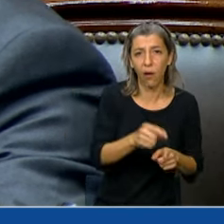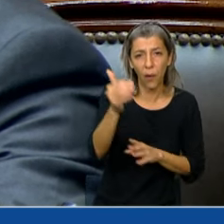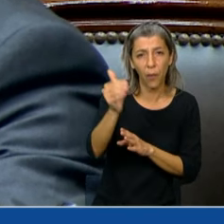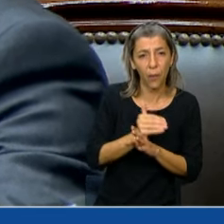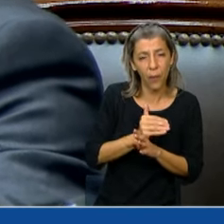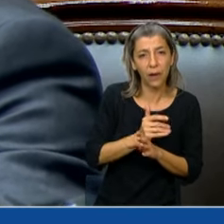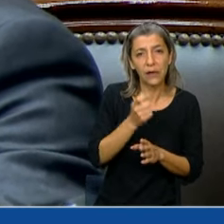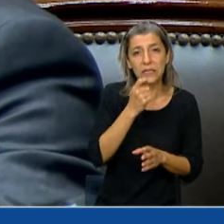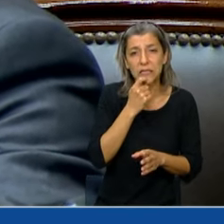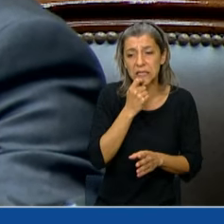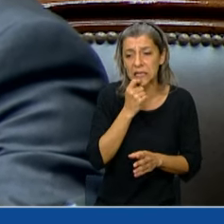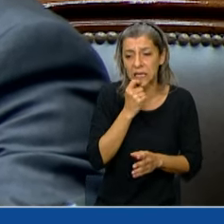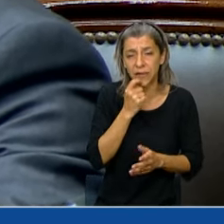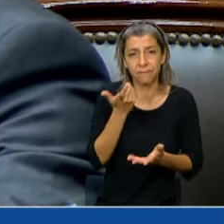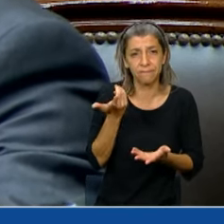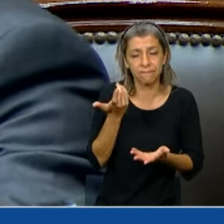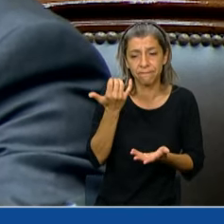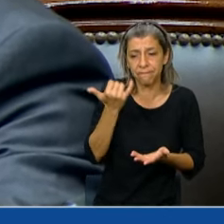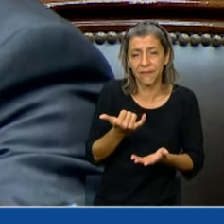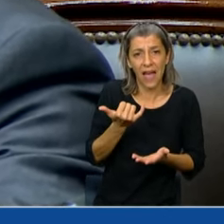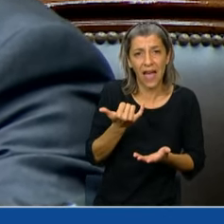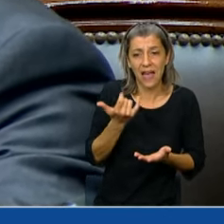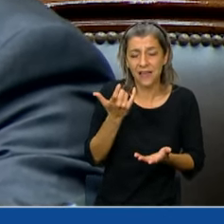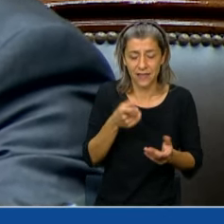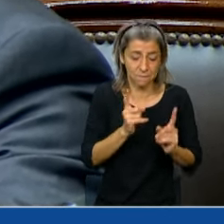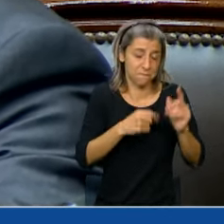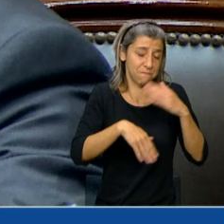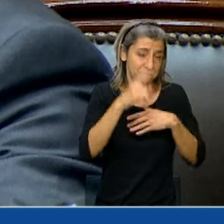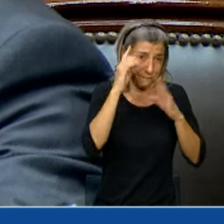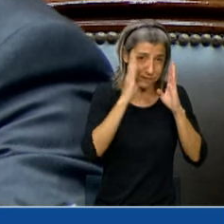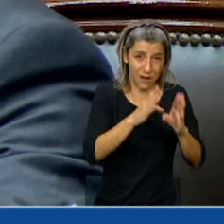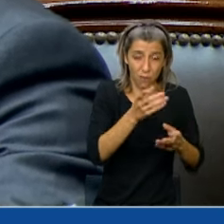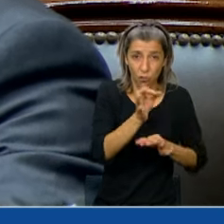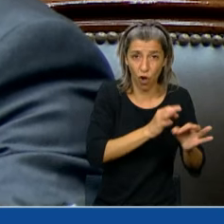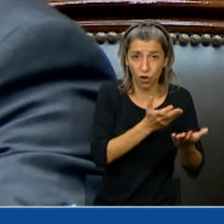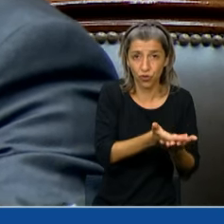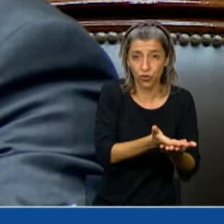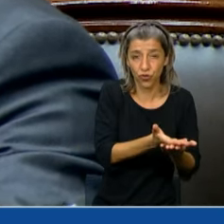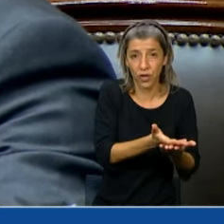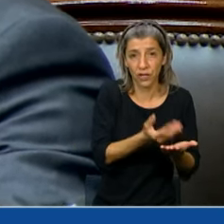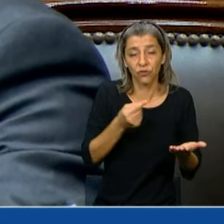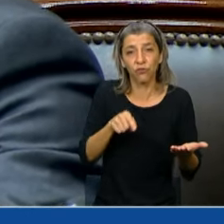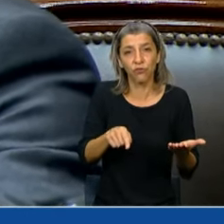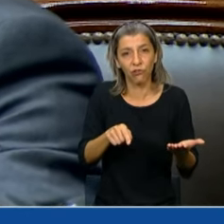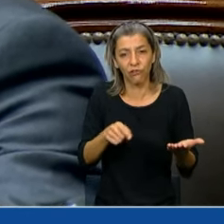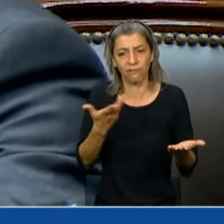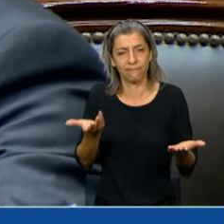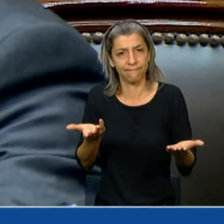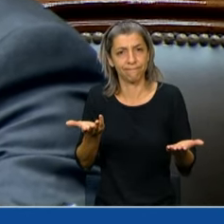surgen en general del sector y más con este proyecto van dedicados